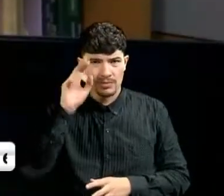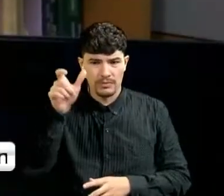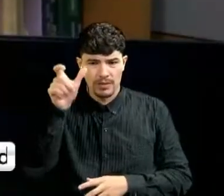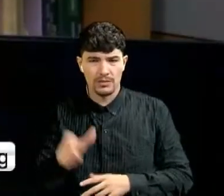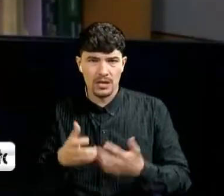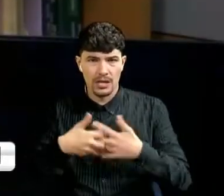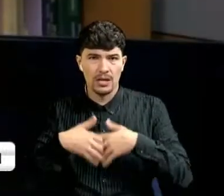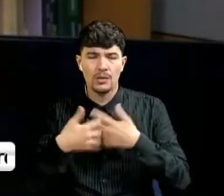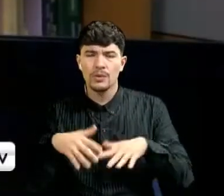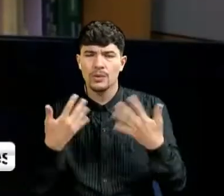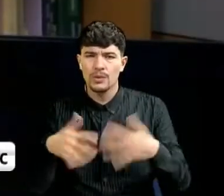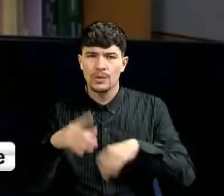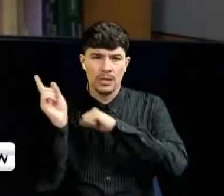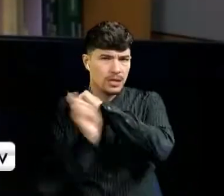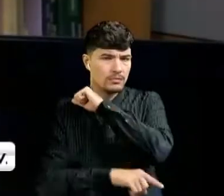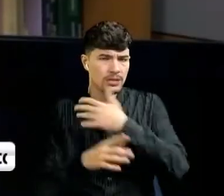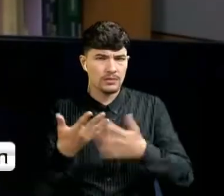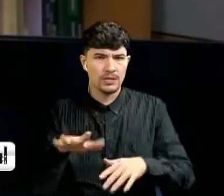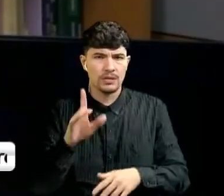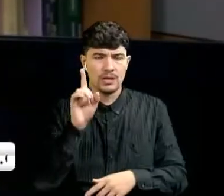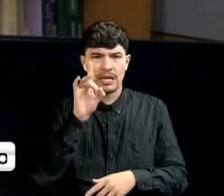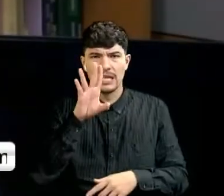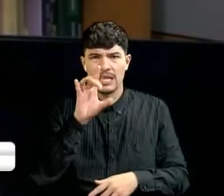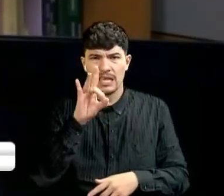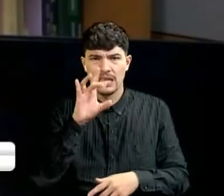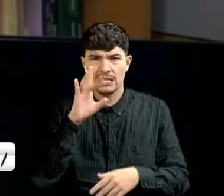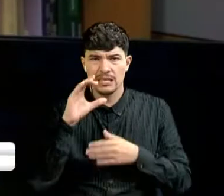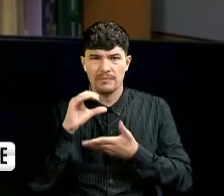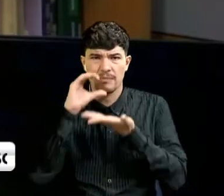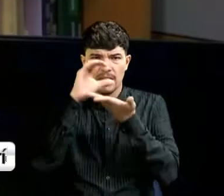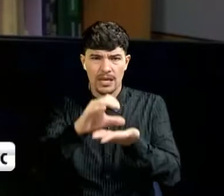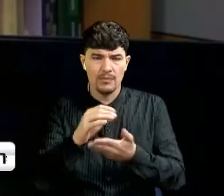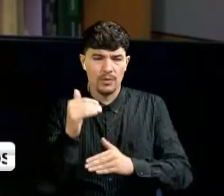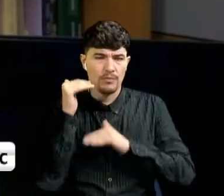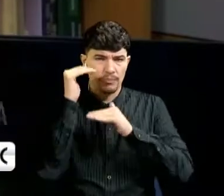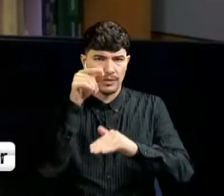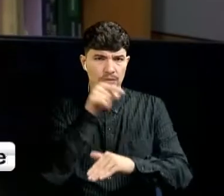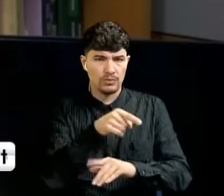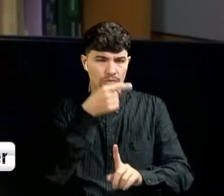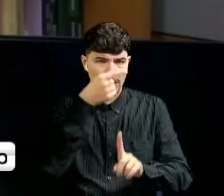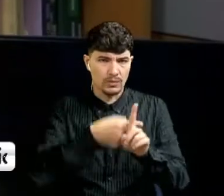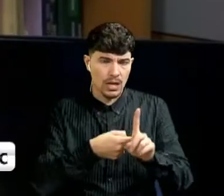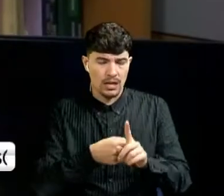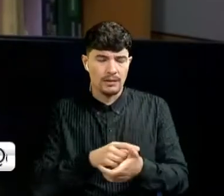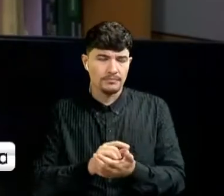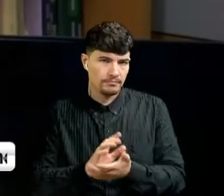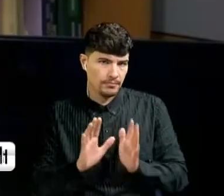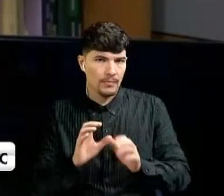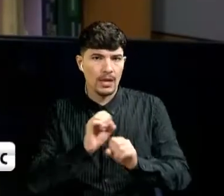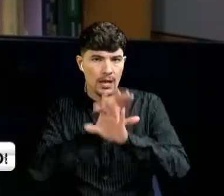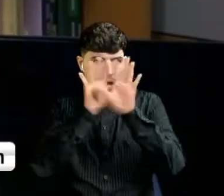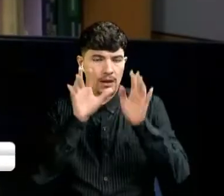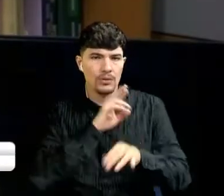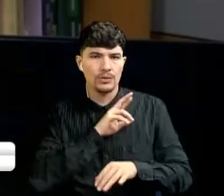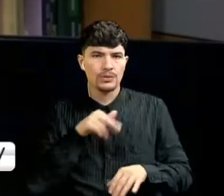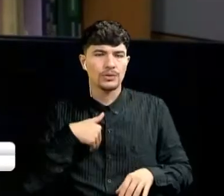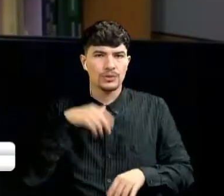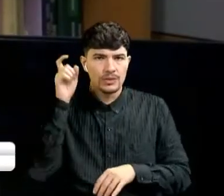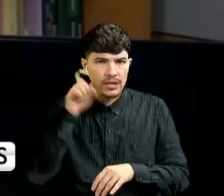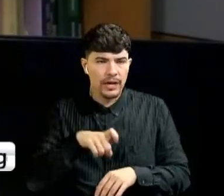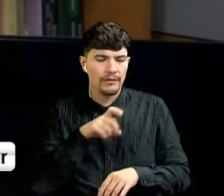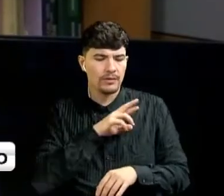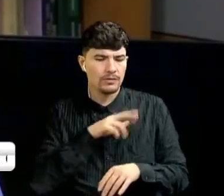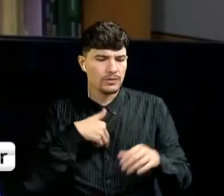acreedor a unas sanciones que pueden oscilar entre 1 y 15 salarios mínimos legales mensuales vigentes es indudable que tenemos que redoblar